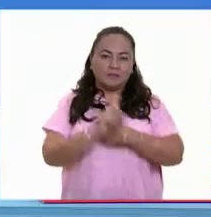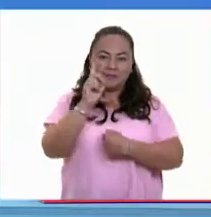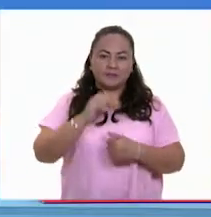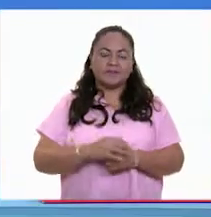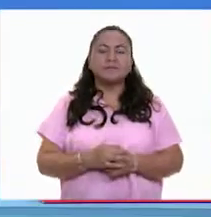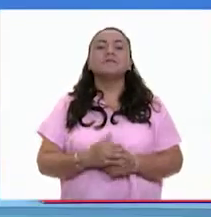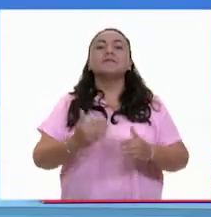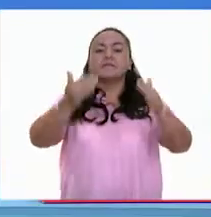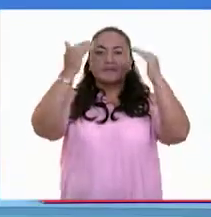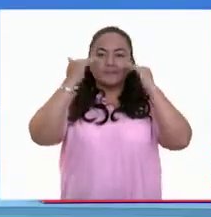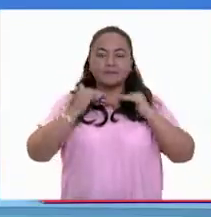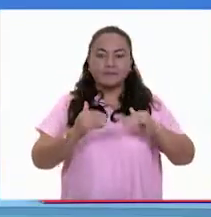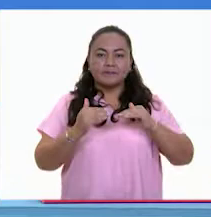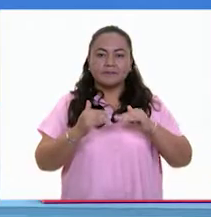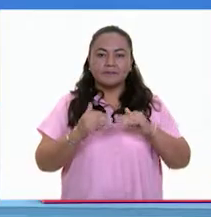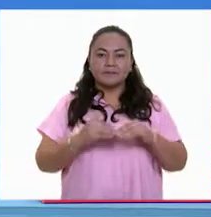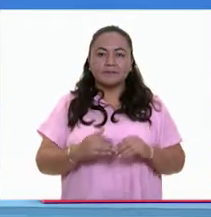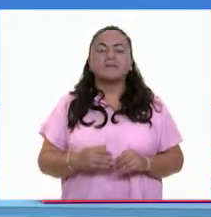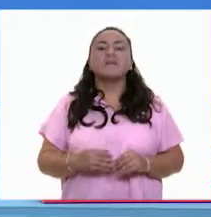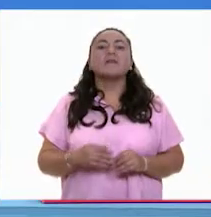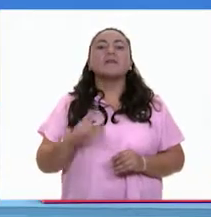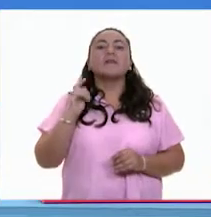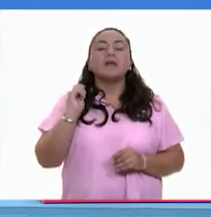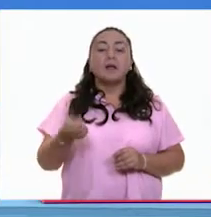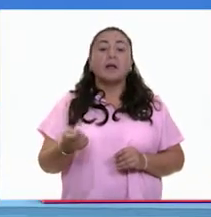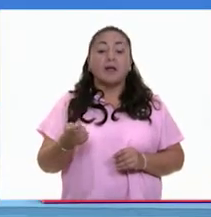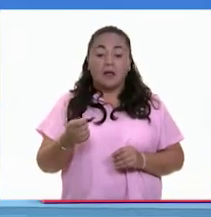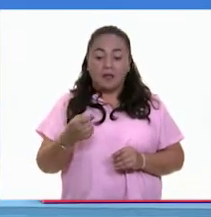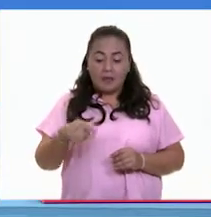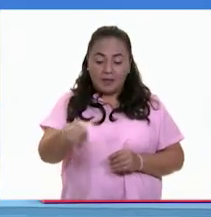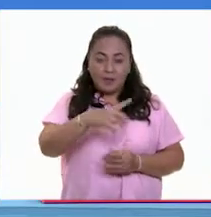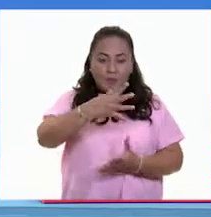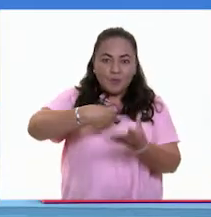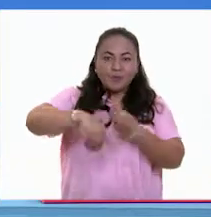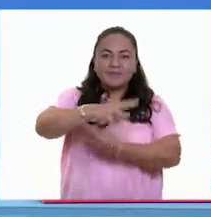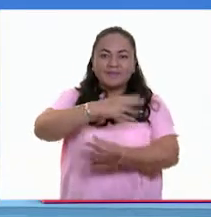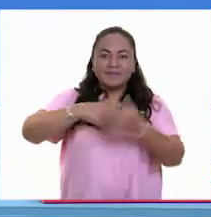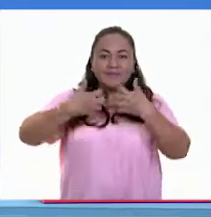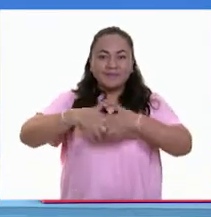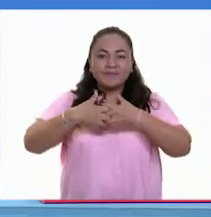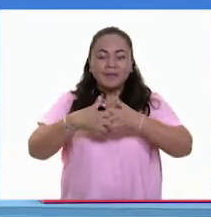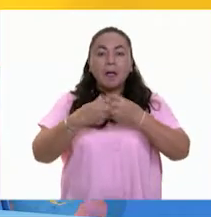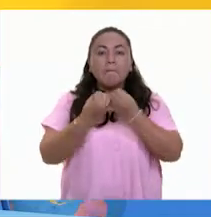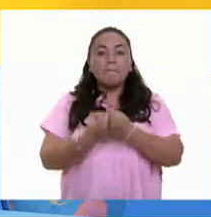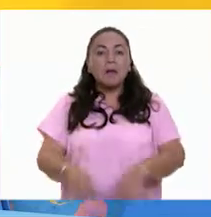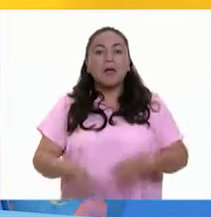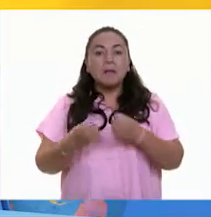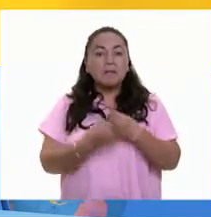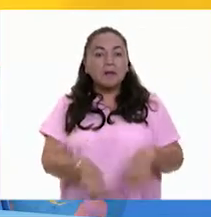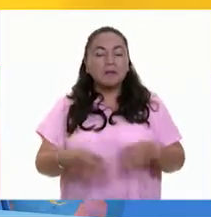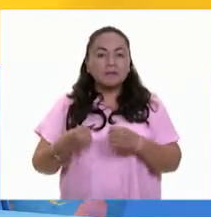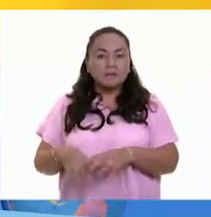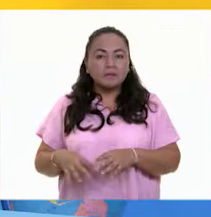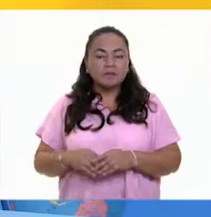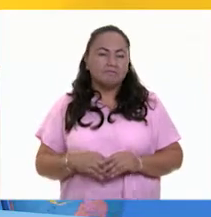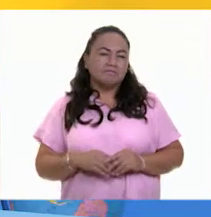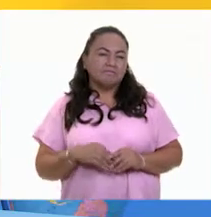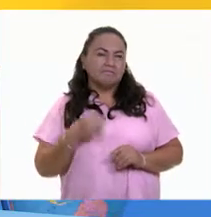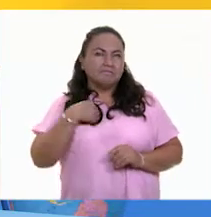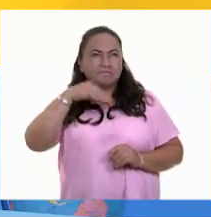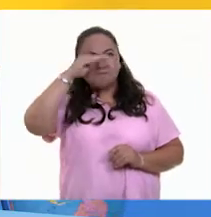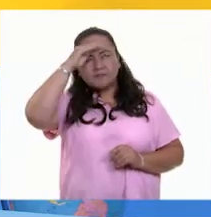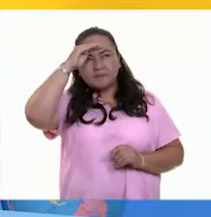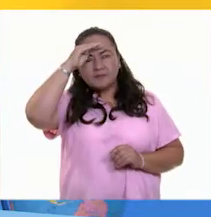bien, la que sigue entonces es pérdida en la producción industrial. Yo creo que